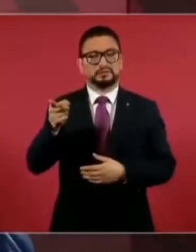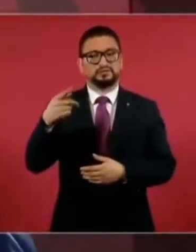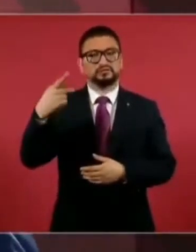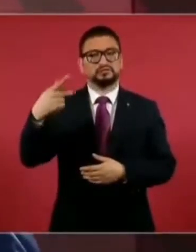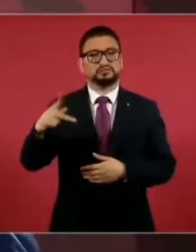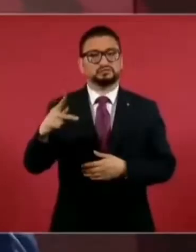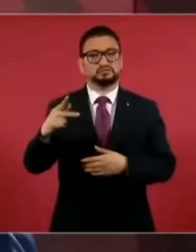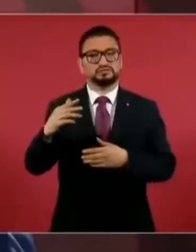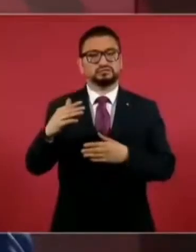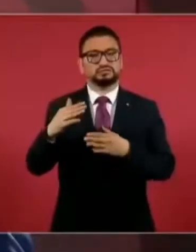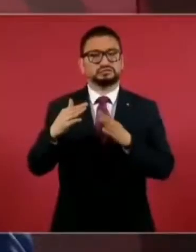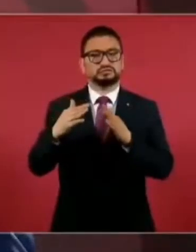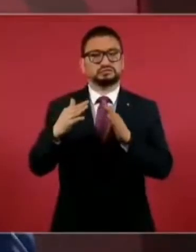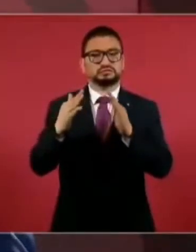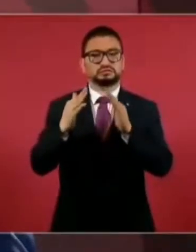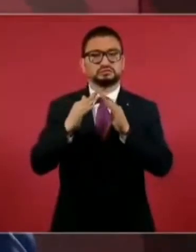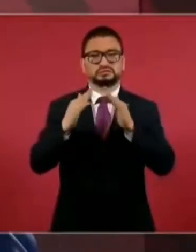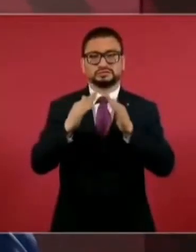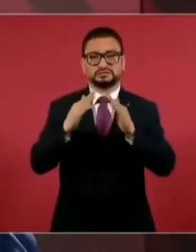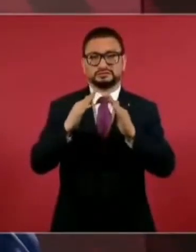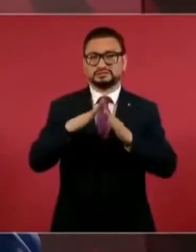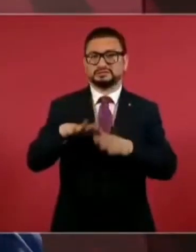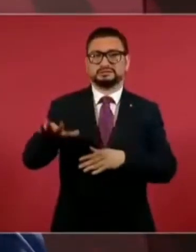casa de Las Lomas